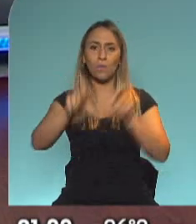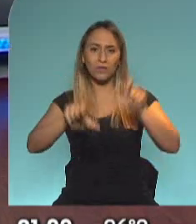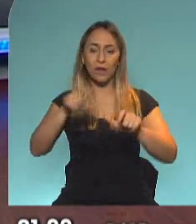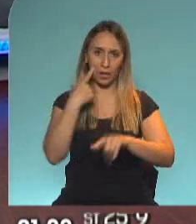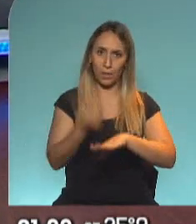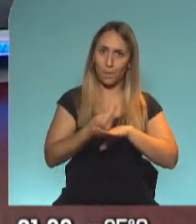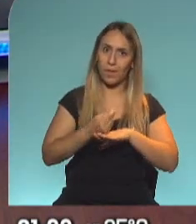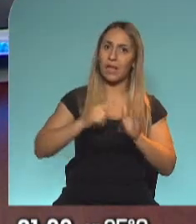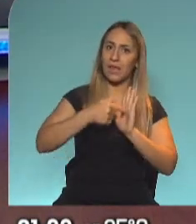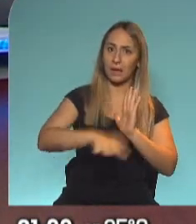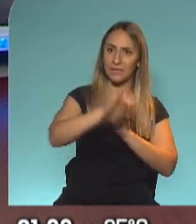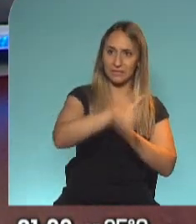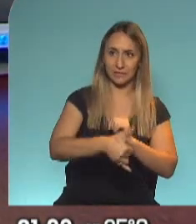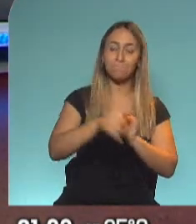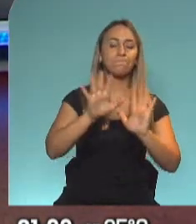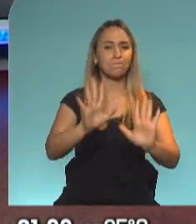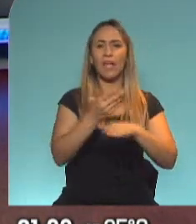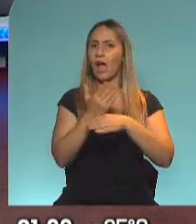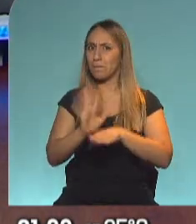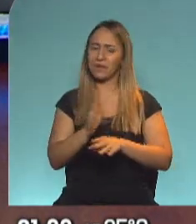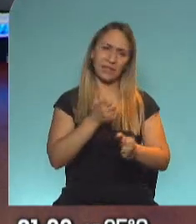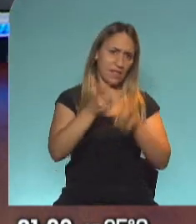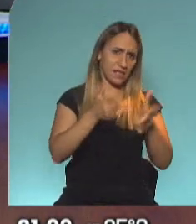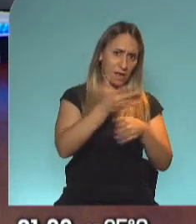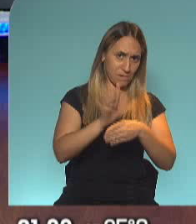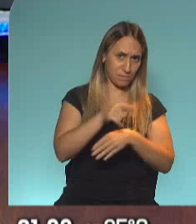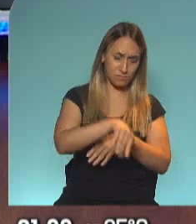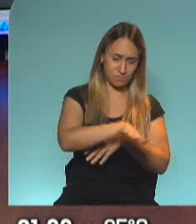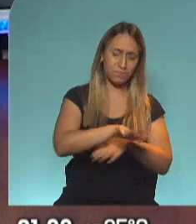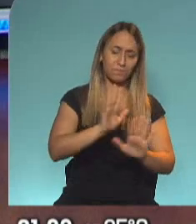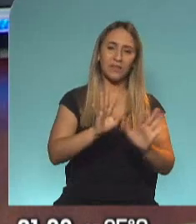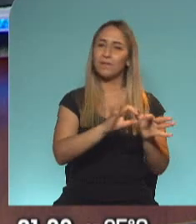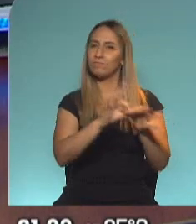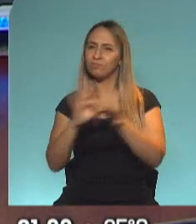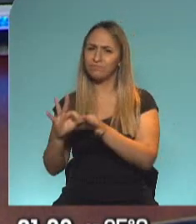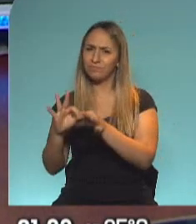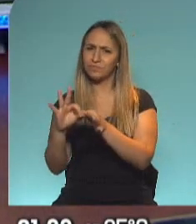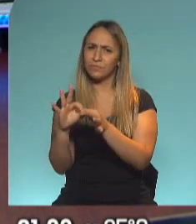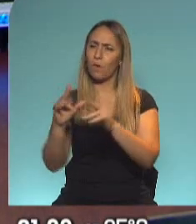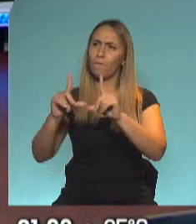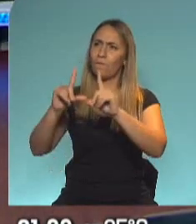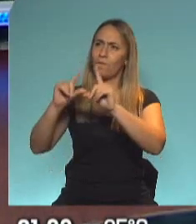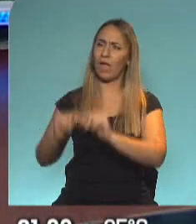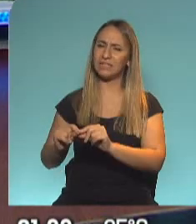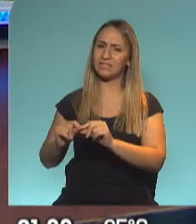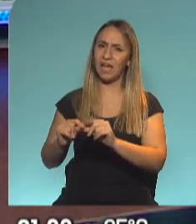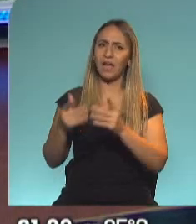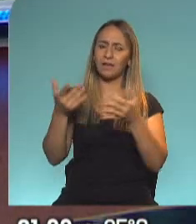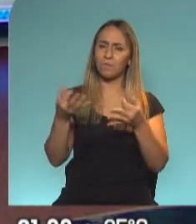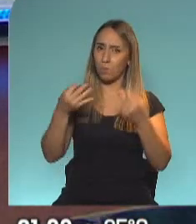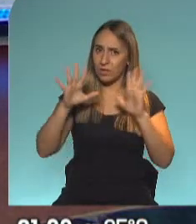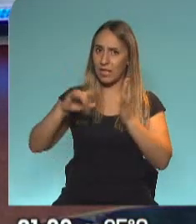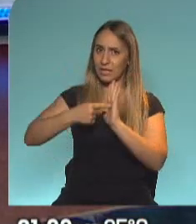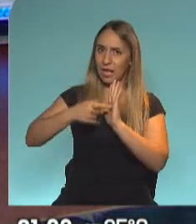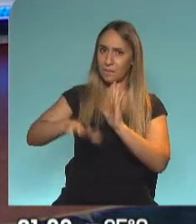doctor, independientemente de esto que estamos leyendo y si lo anclamos o lo relacionamos con determinada fecha, vamos a encontrar que Ciudad de Buenos Aires